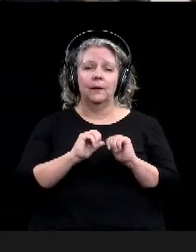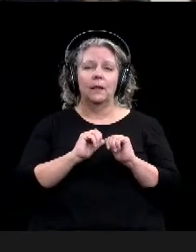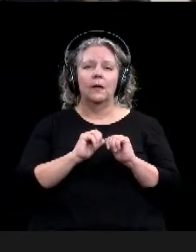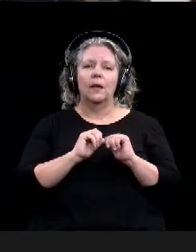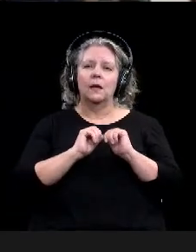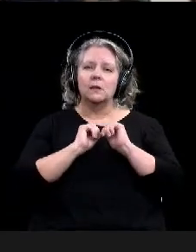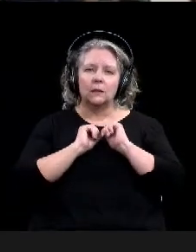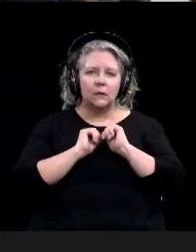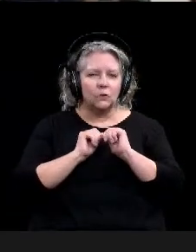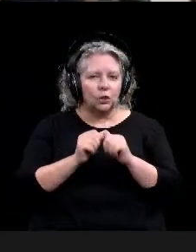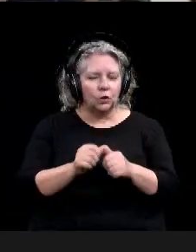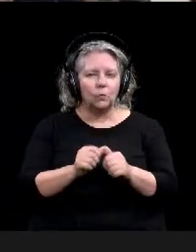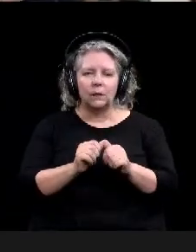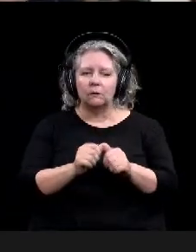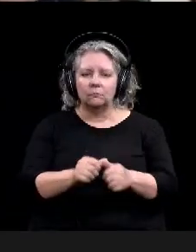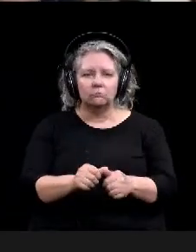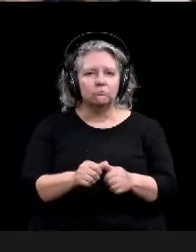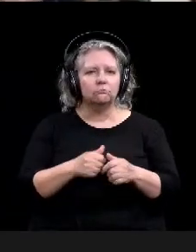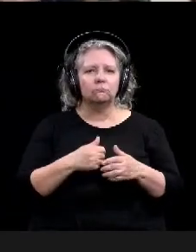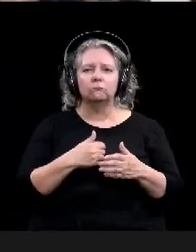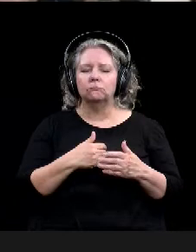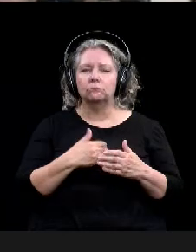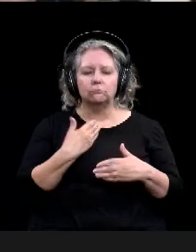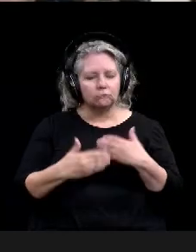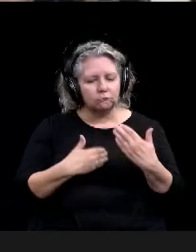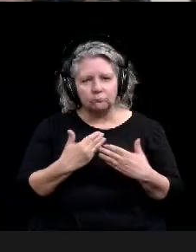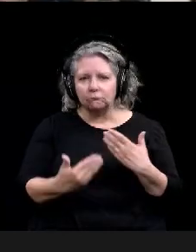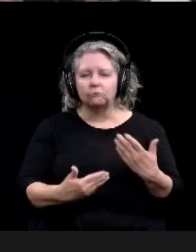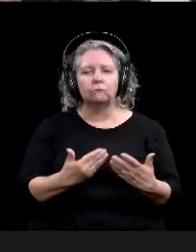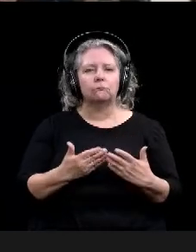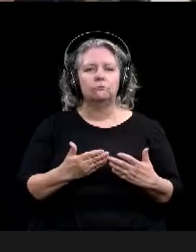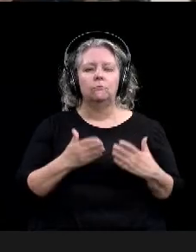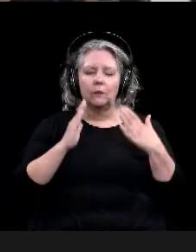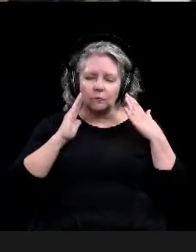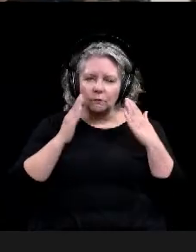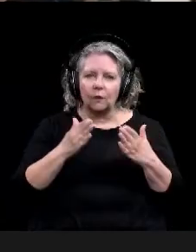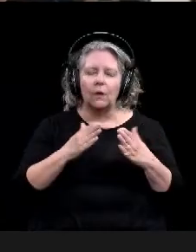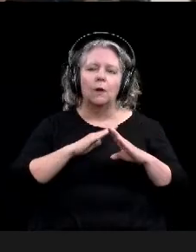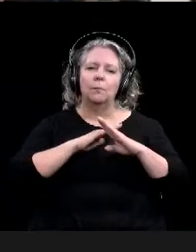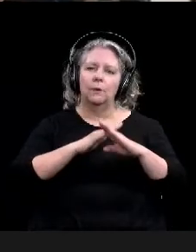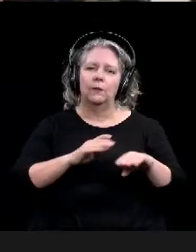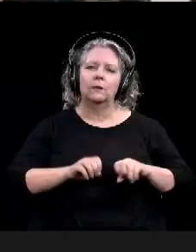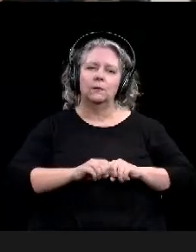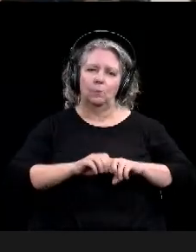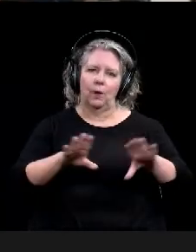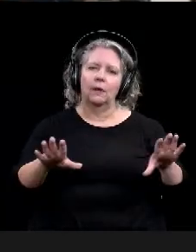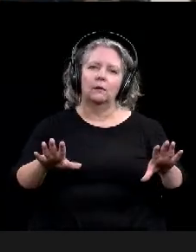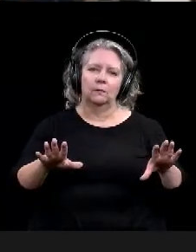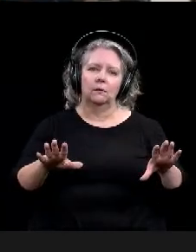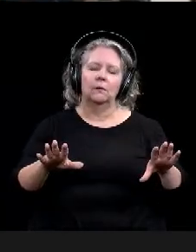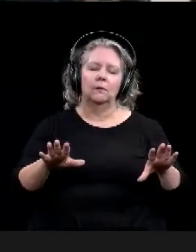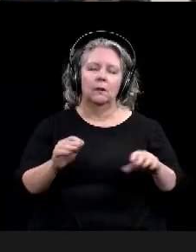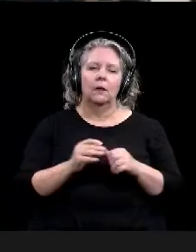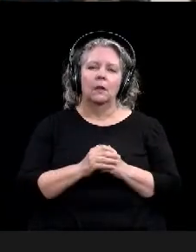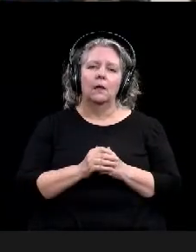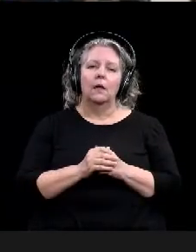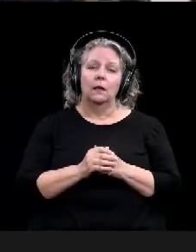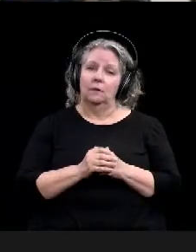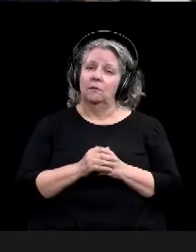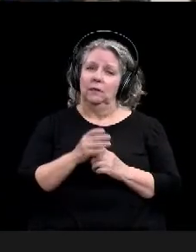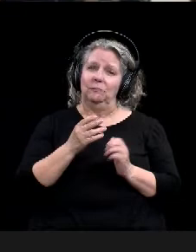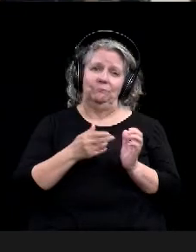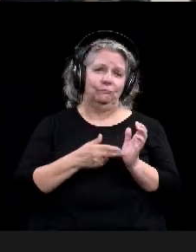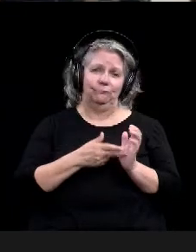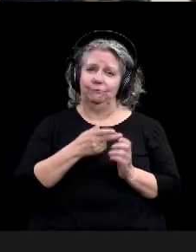prevengan ese contagio del cob 19 podemos ser honestos son unos momentos